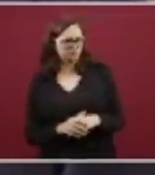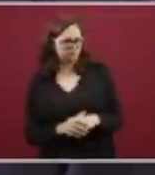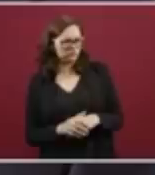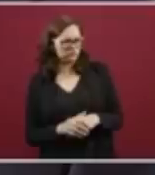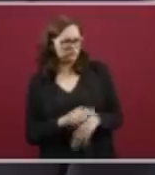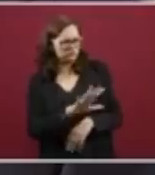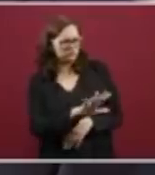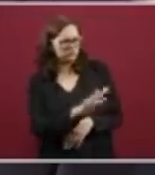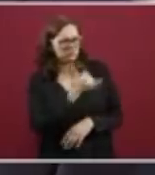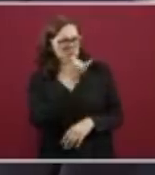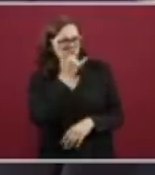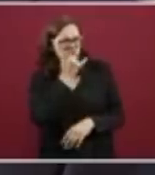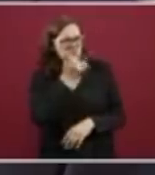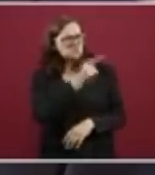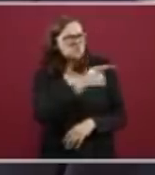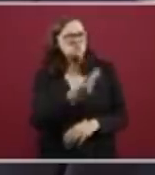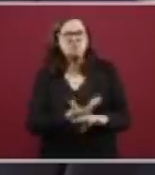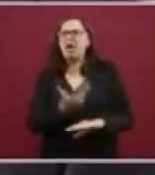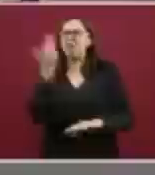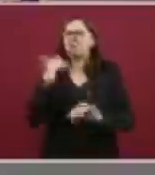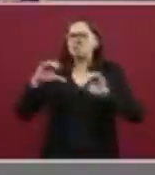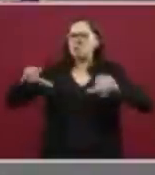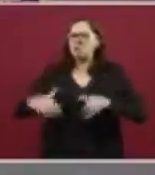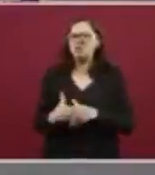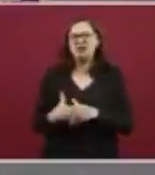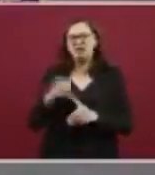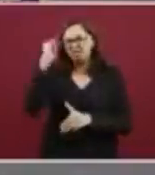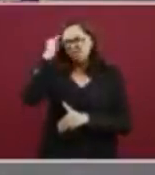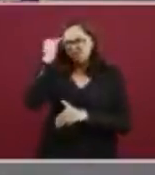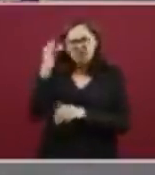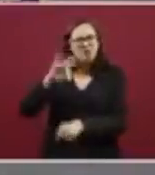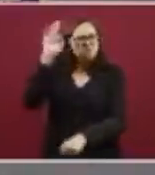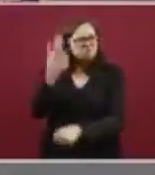a las comunidades indígenas?